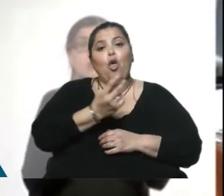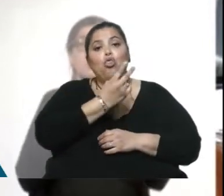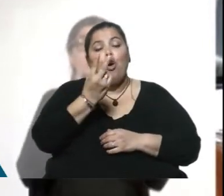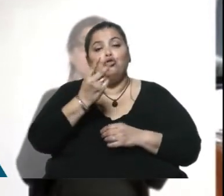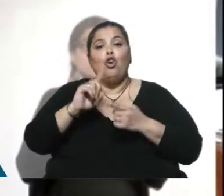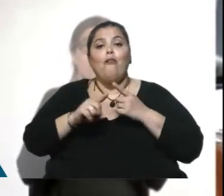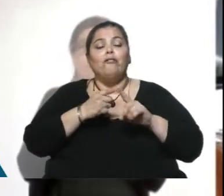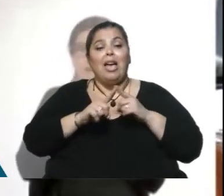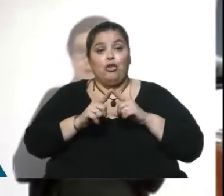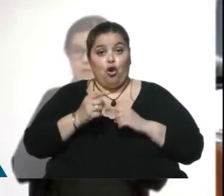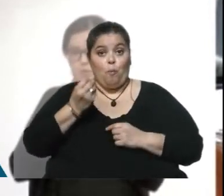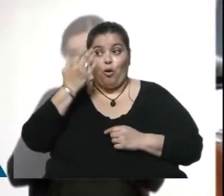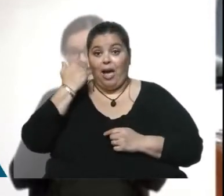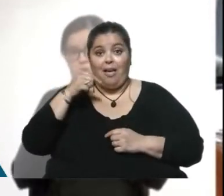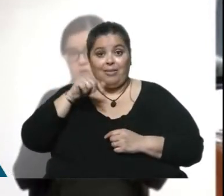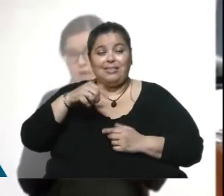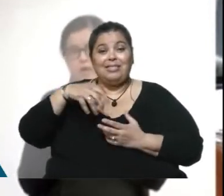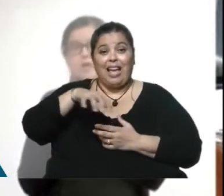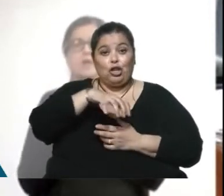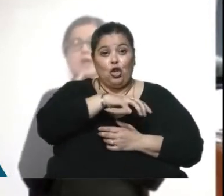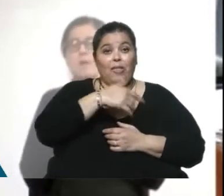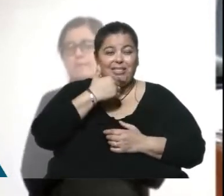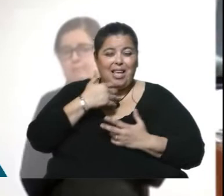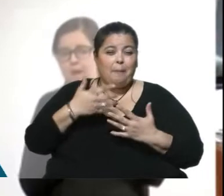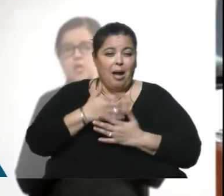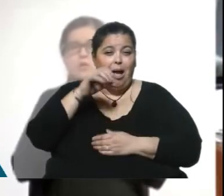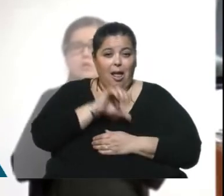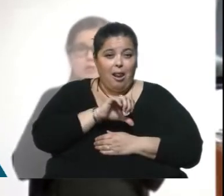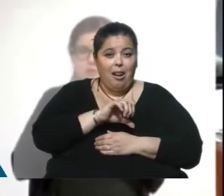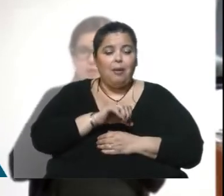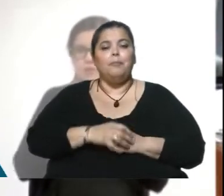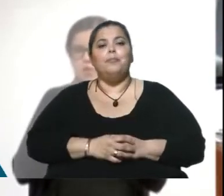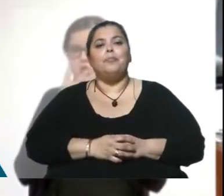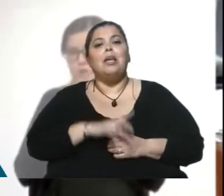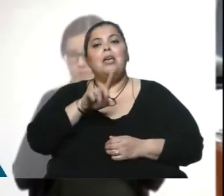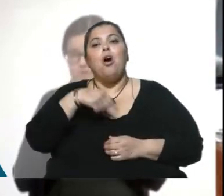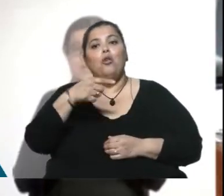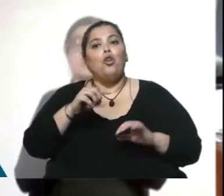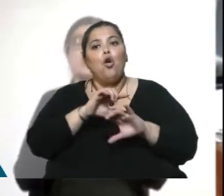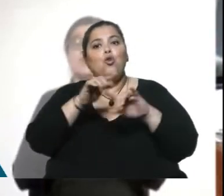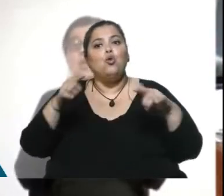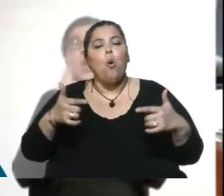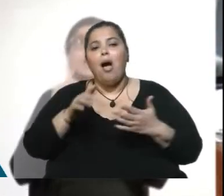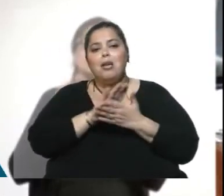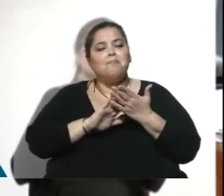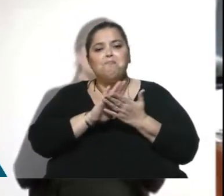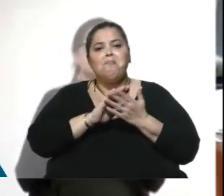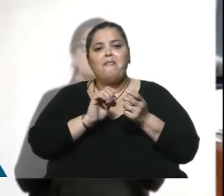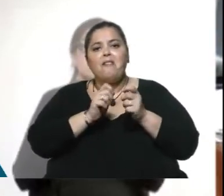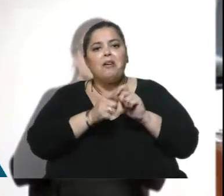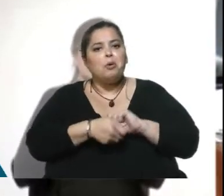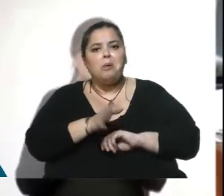puentes porque fueron sectores considerados que le fue mal y no tienen ninguna perspectiva de modificar